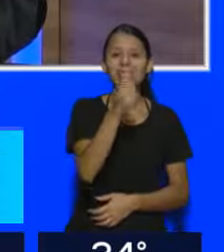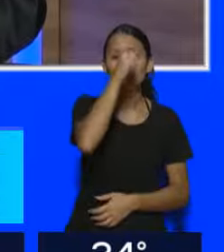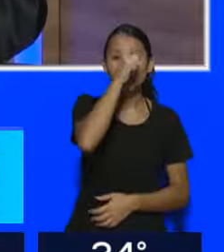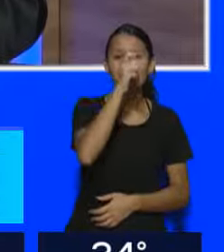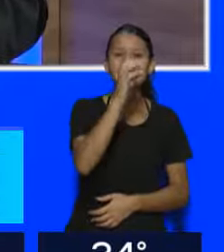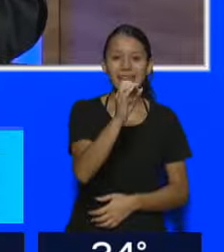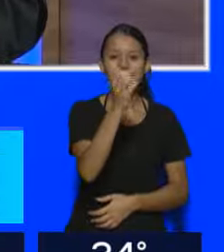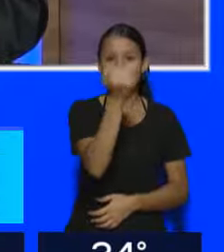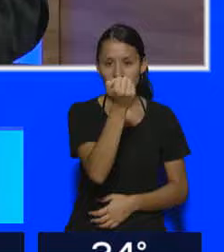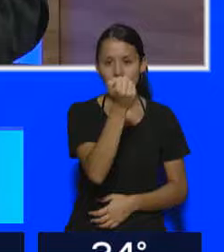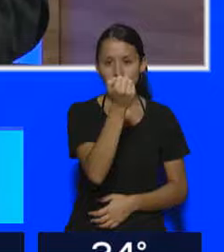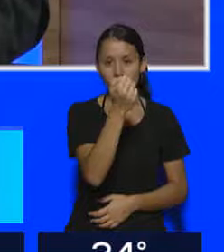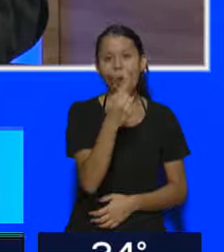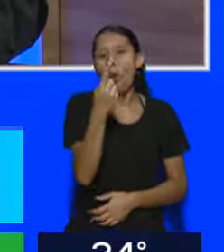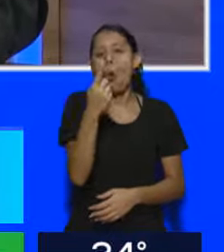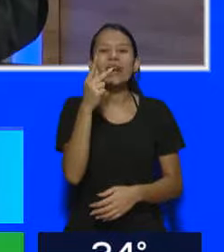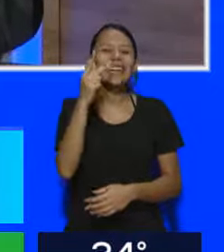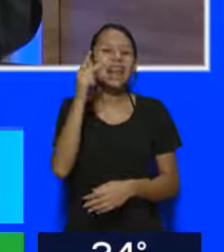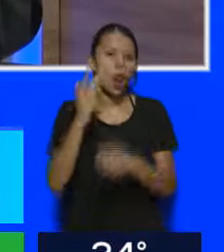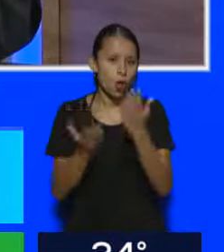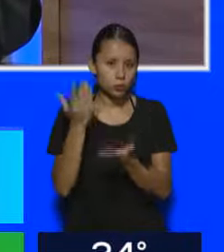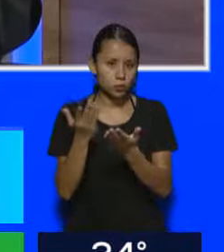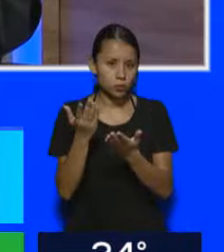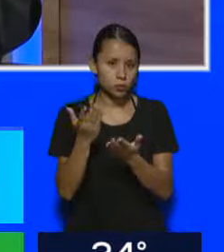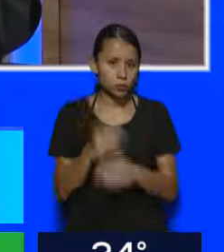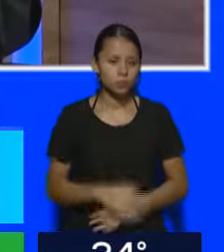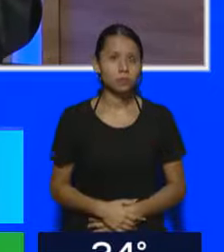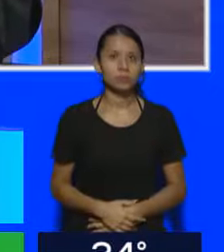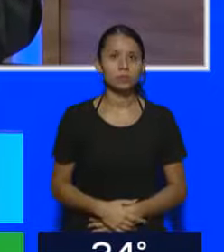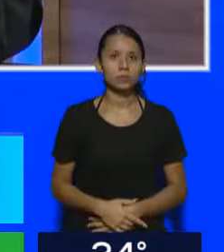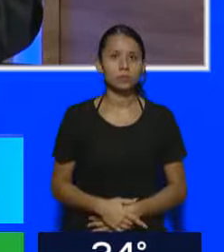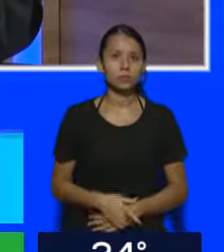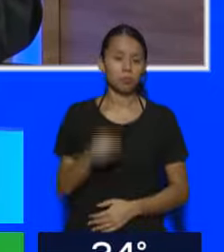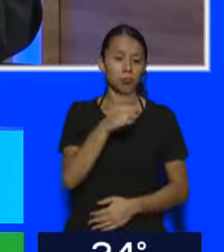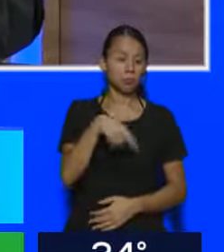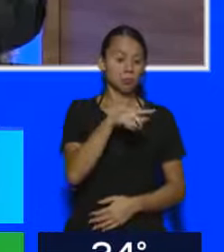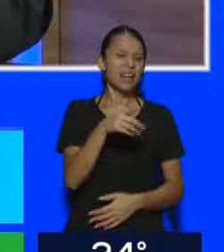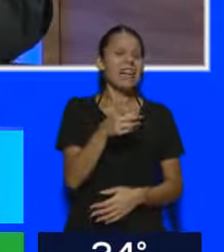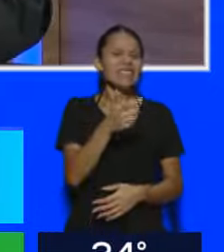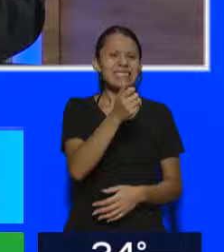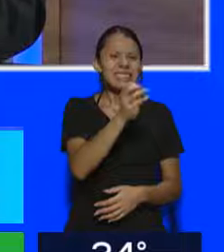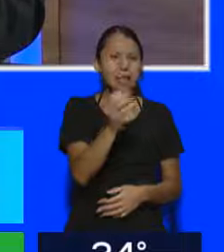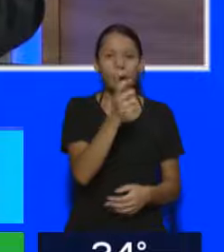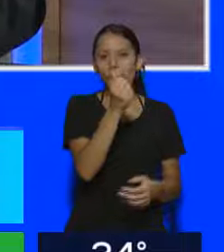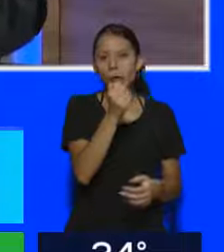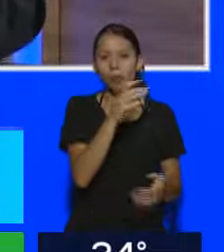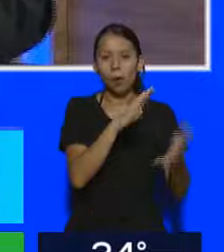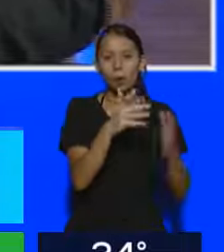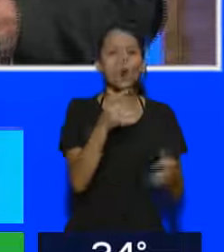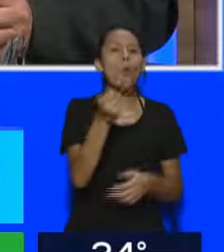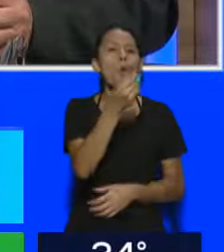kilo. Ellos están pidiendo 35 centavos de dólar por kilo. Esto llevaría el precio, trasladado a pesos,